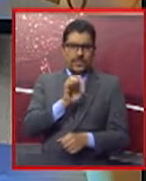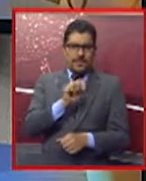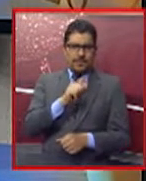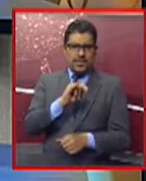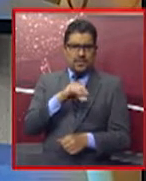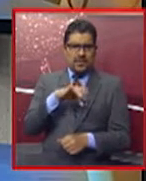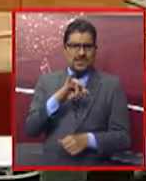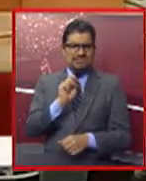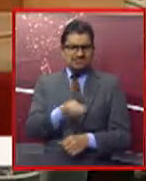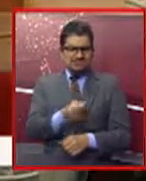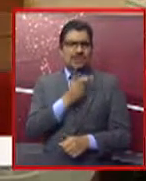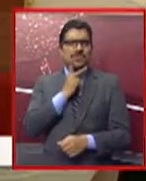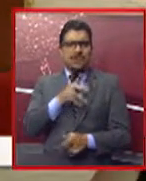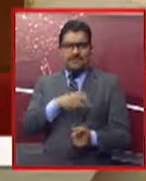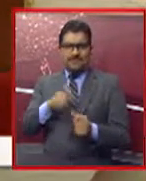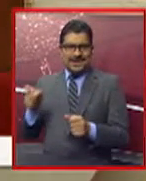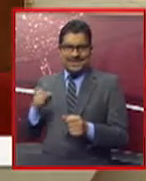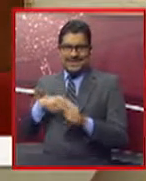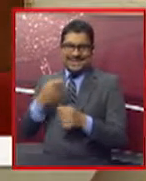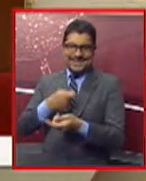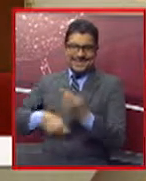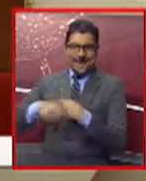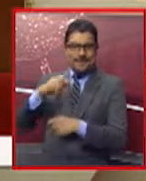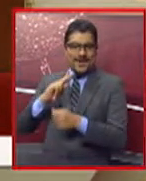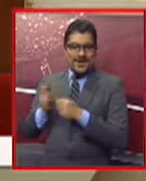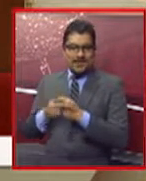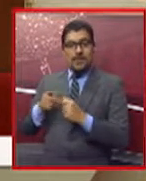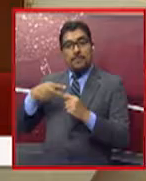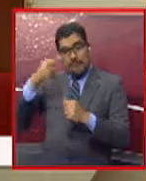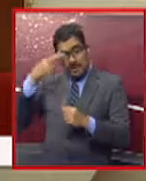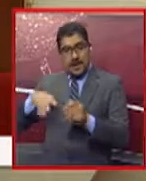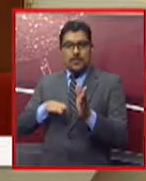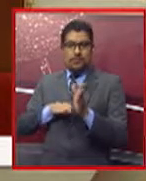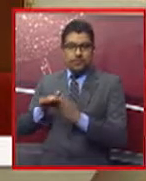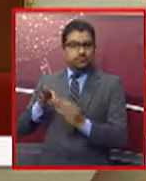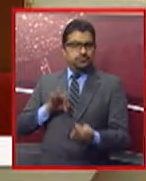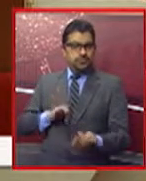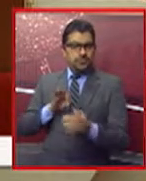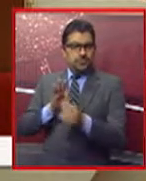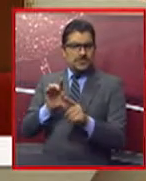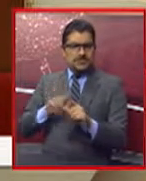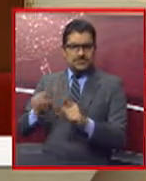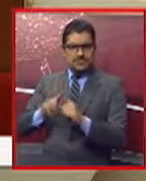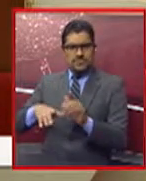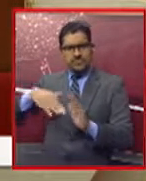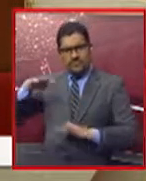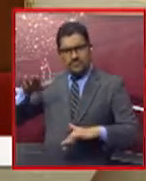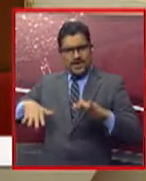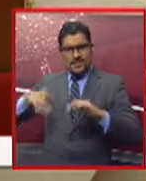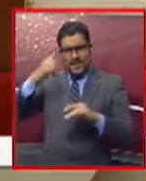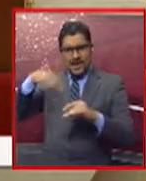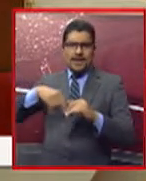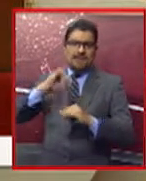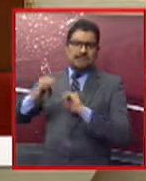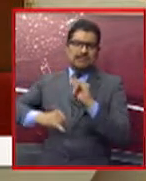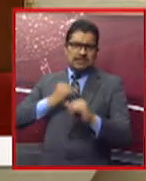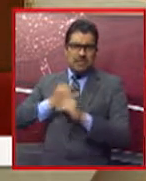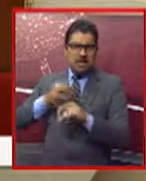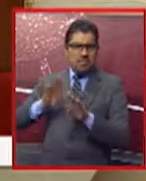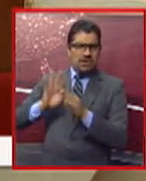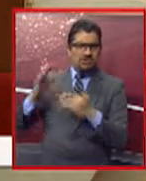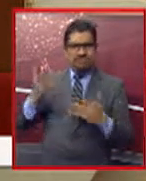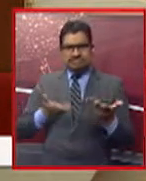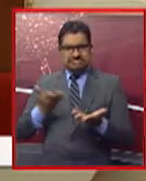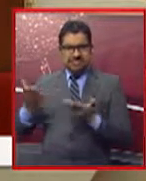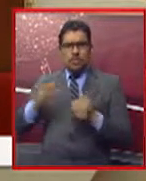recursos del país, por lo que la reforma hacendaria ha permitido que México enfrente las fluctuaciones de la economía internacional y confirmó su aval